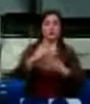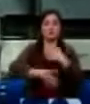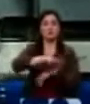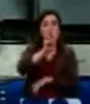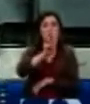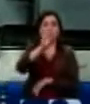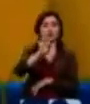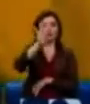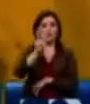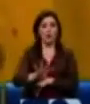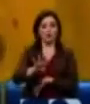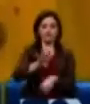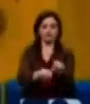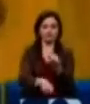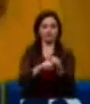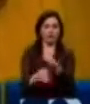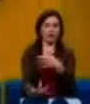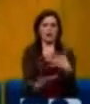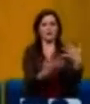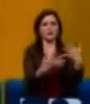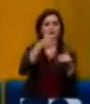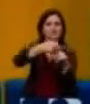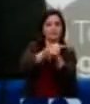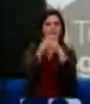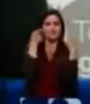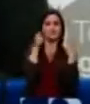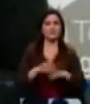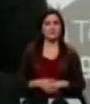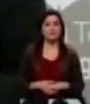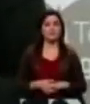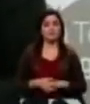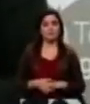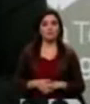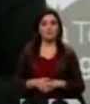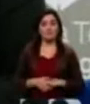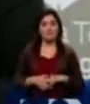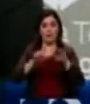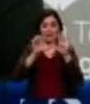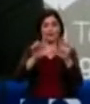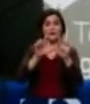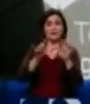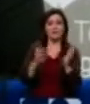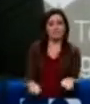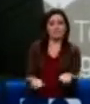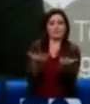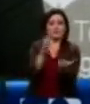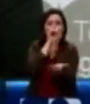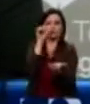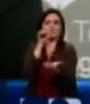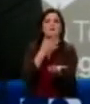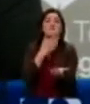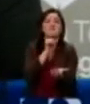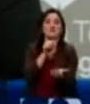694 toneladas ya han sido destruidas hasta este mes de marzo. De estas 7 toneladas que están pendientes para la destrucción,